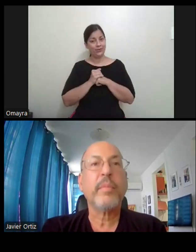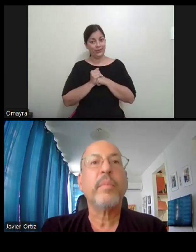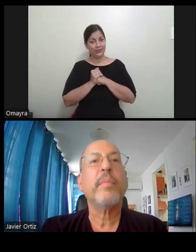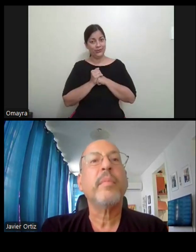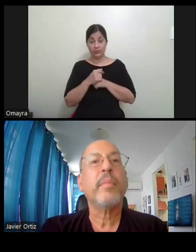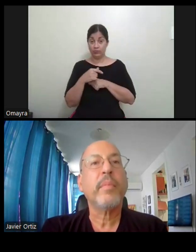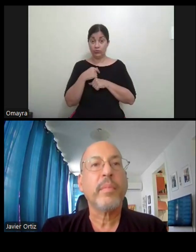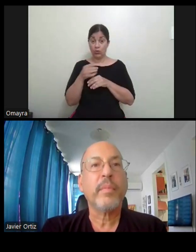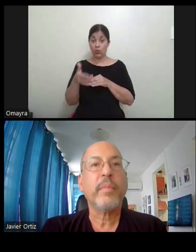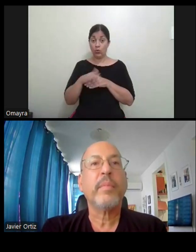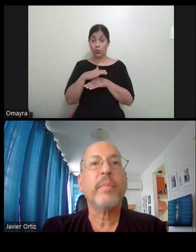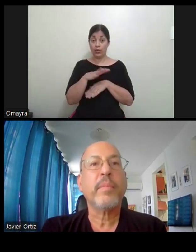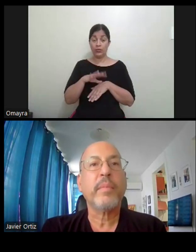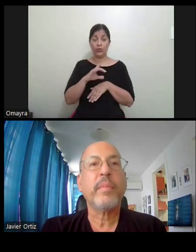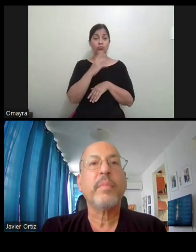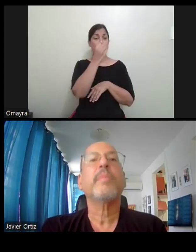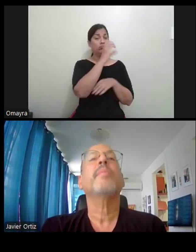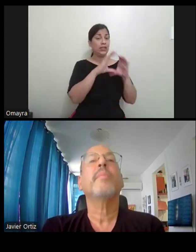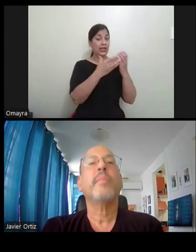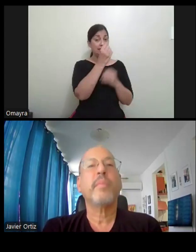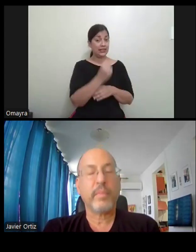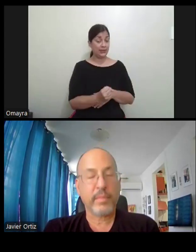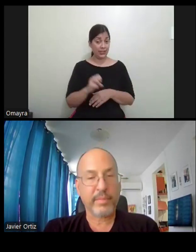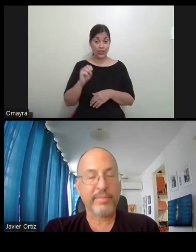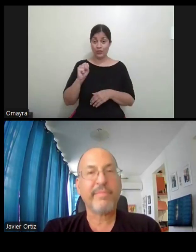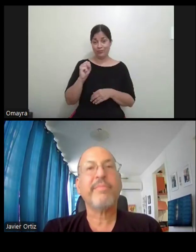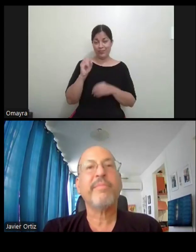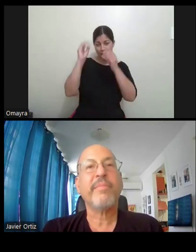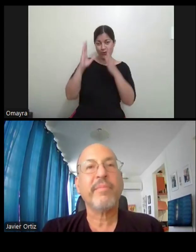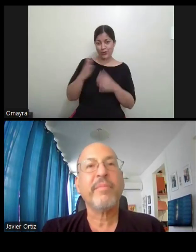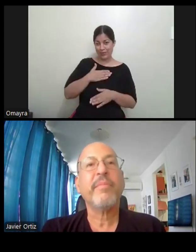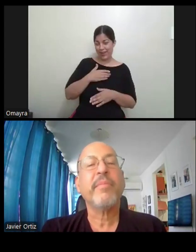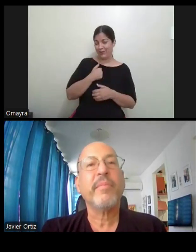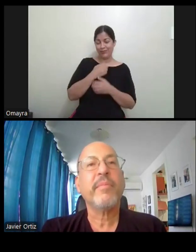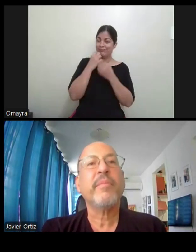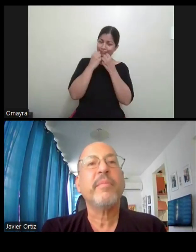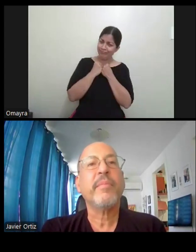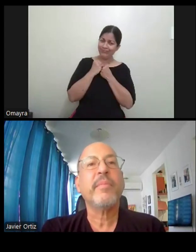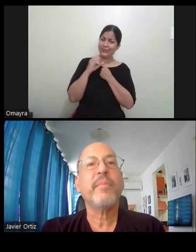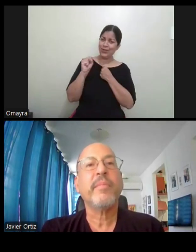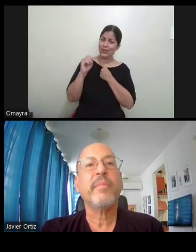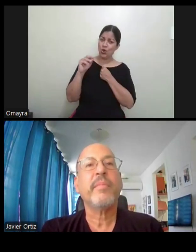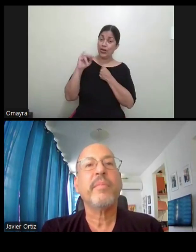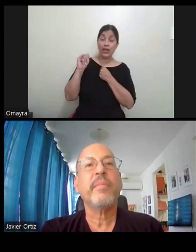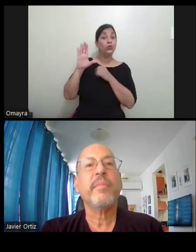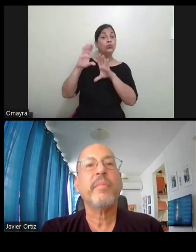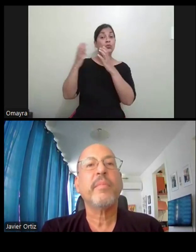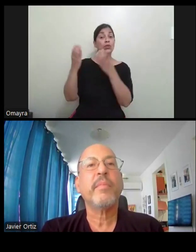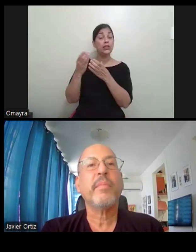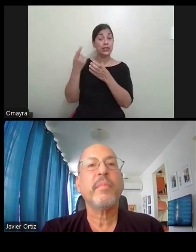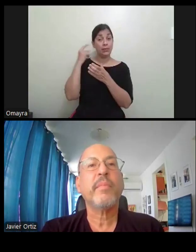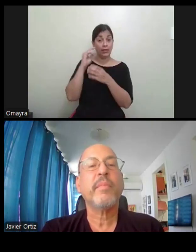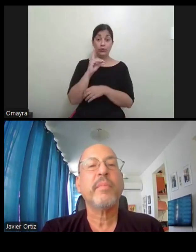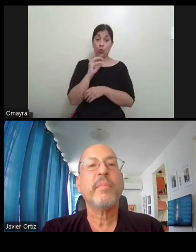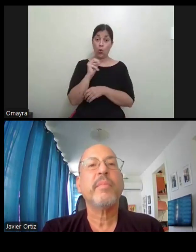una sabática de Sonia Fritz, mi profesora, que la adoro, en el curso que era el curso de ella, el curso de documentales,